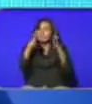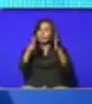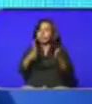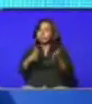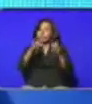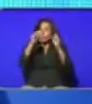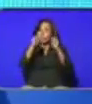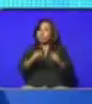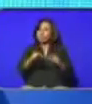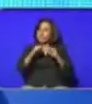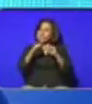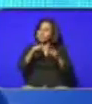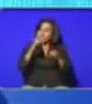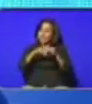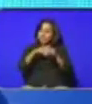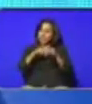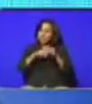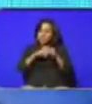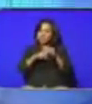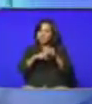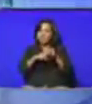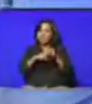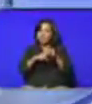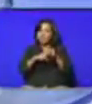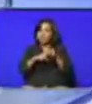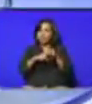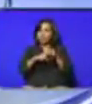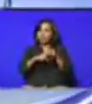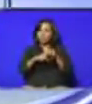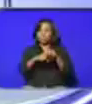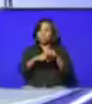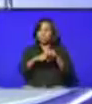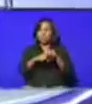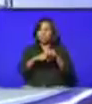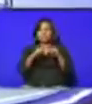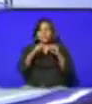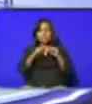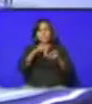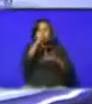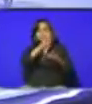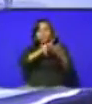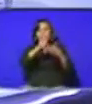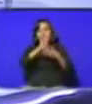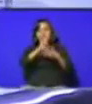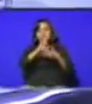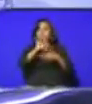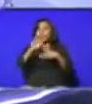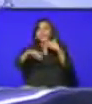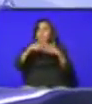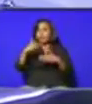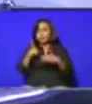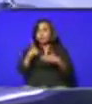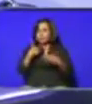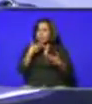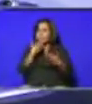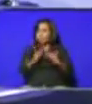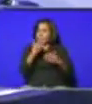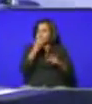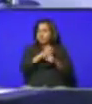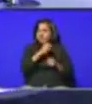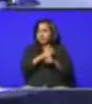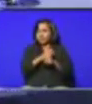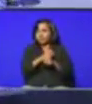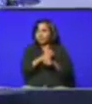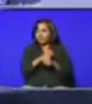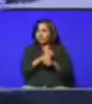dentro de la universidad, cuando sale y después que se inserta en el mercado laboral. La formación de los docentes que van a atender a estos jóvenes también